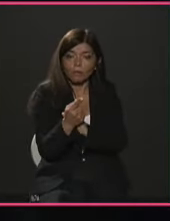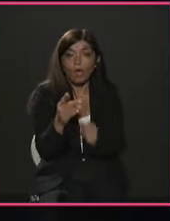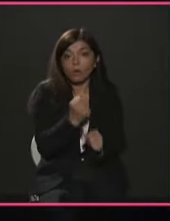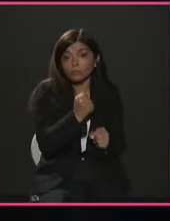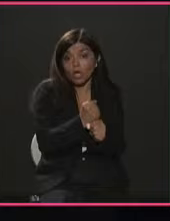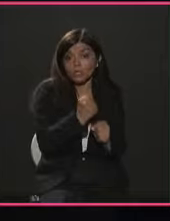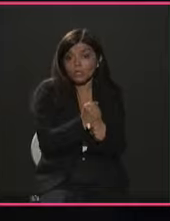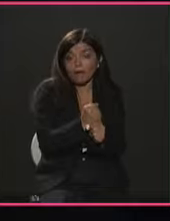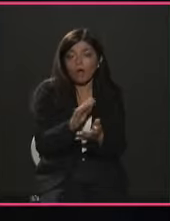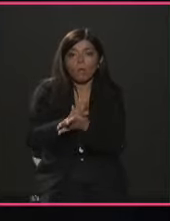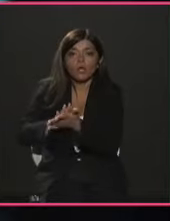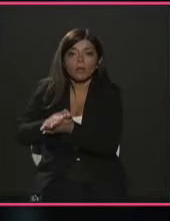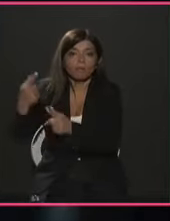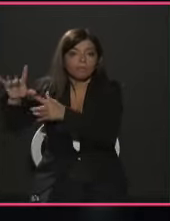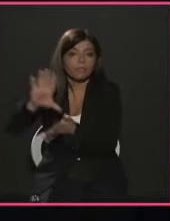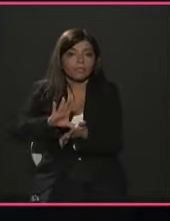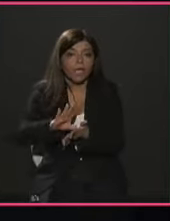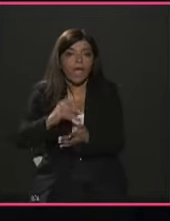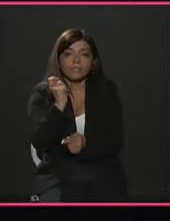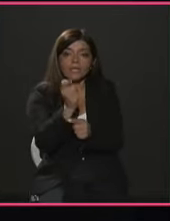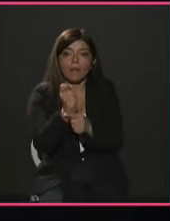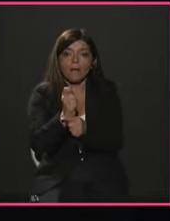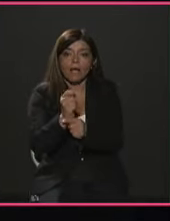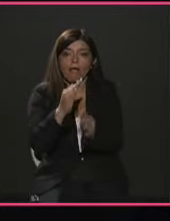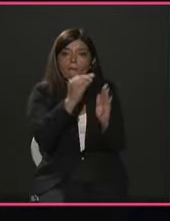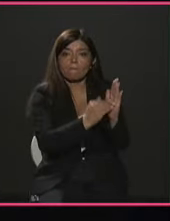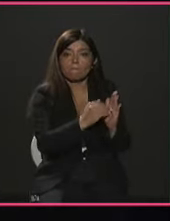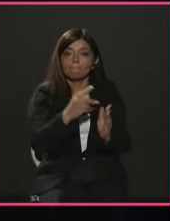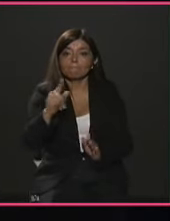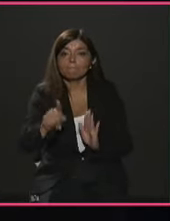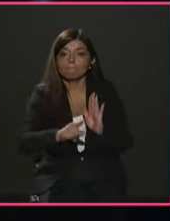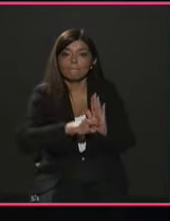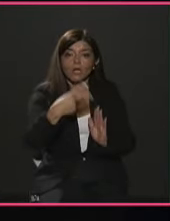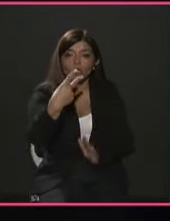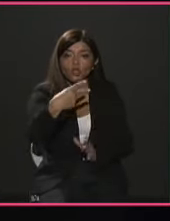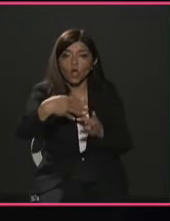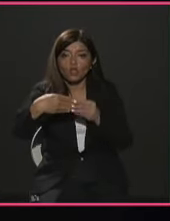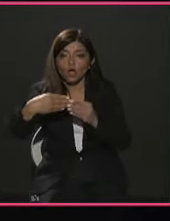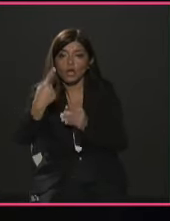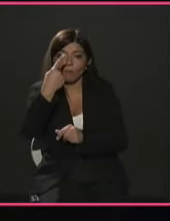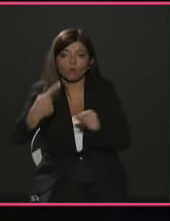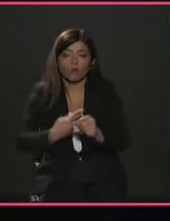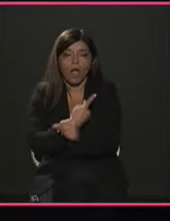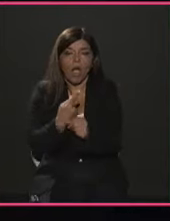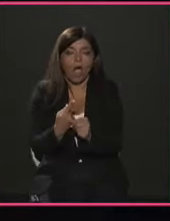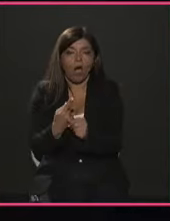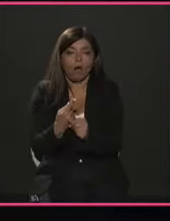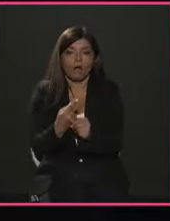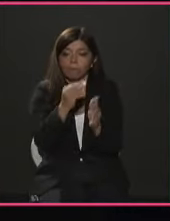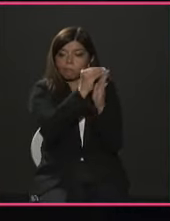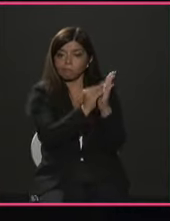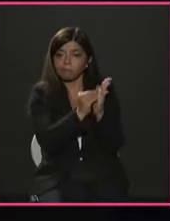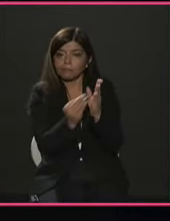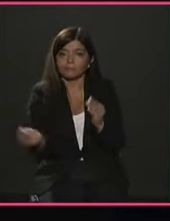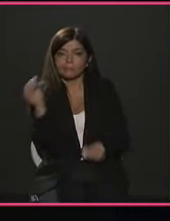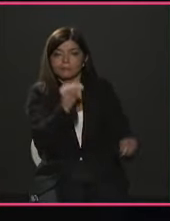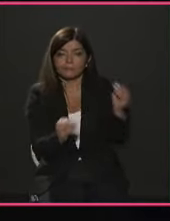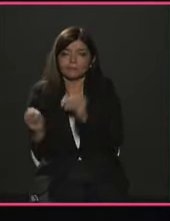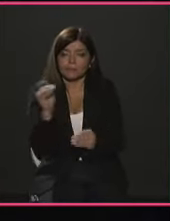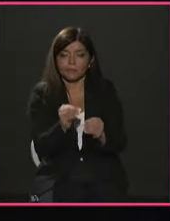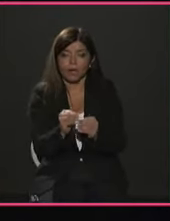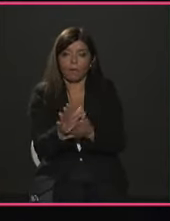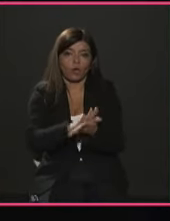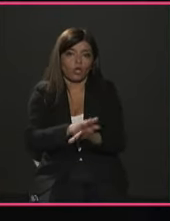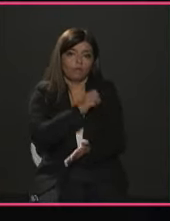trabajadores de Kenia que se les pagaba menos de do dólares por hora para remover datos tóxicos de